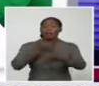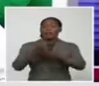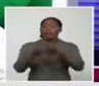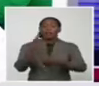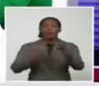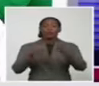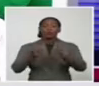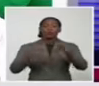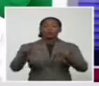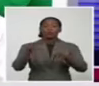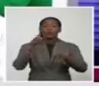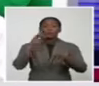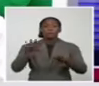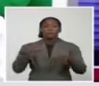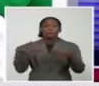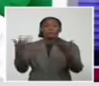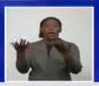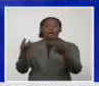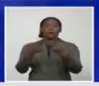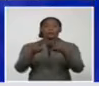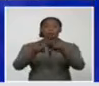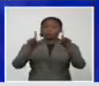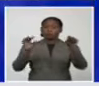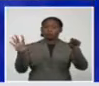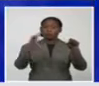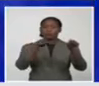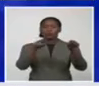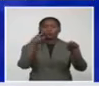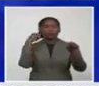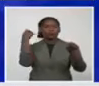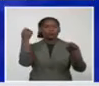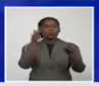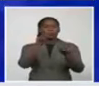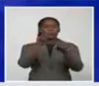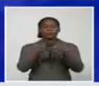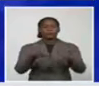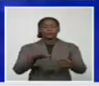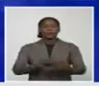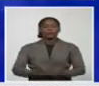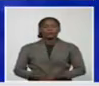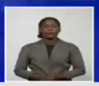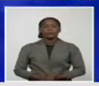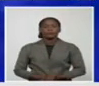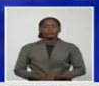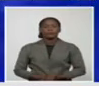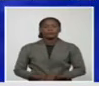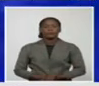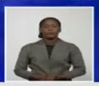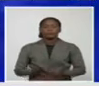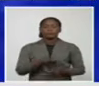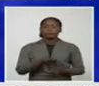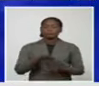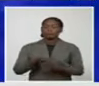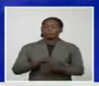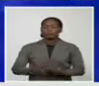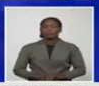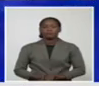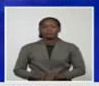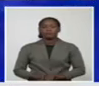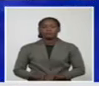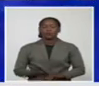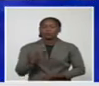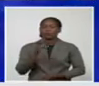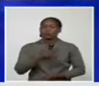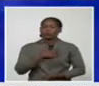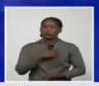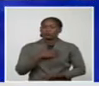más, pero en todo el país. Una jornada triste, doctor. Ya se supera el número de confirmados en el mes de marzo en relación